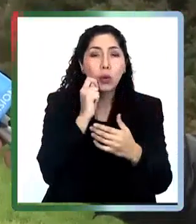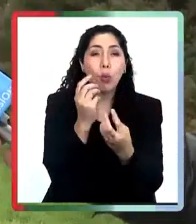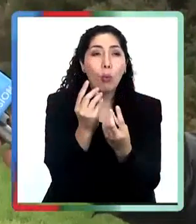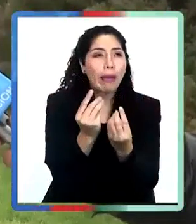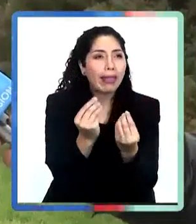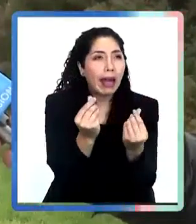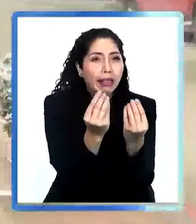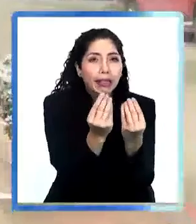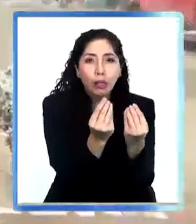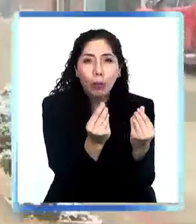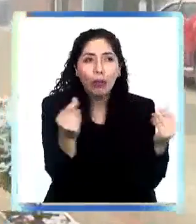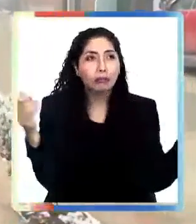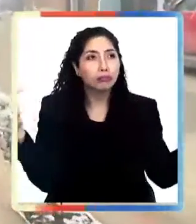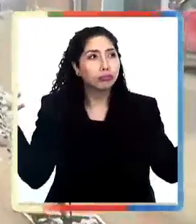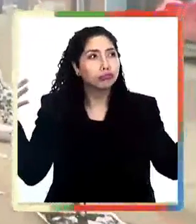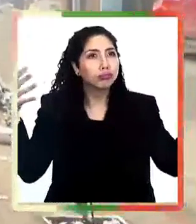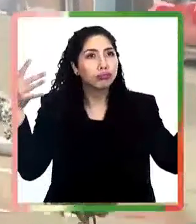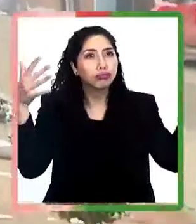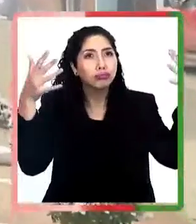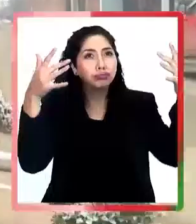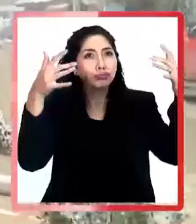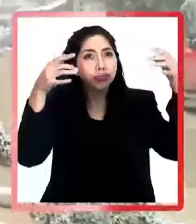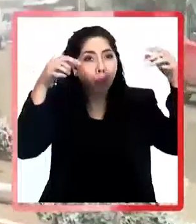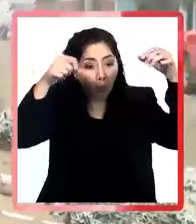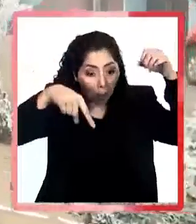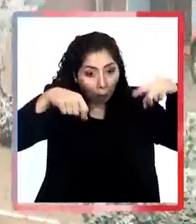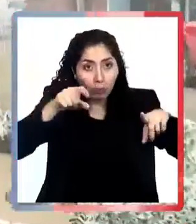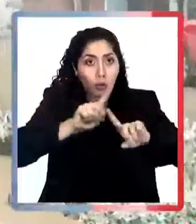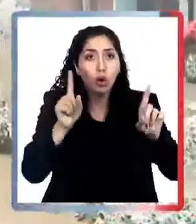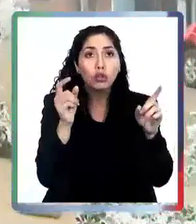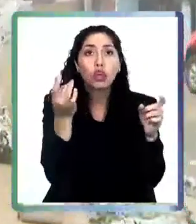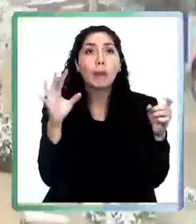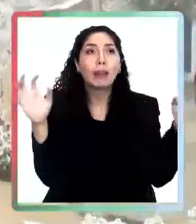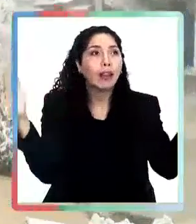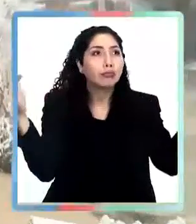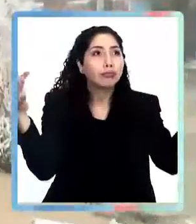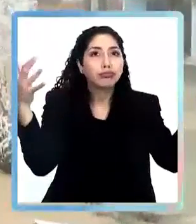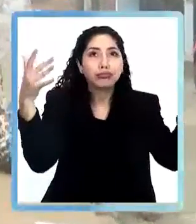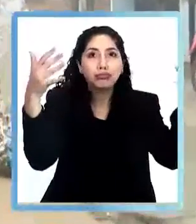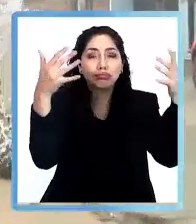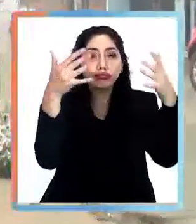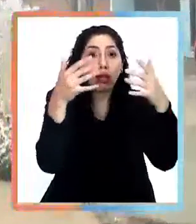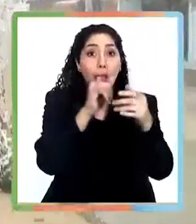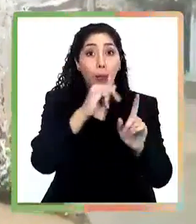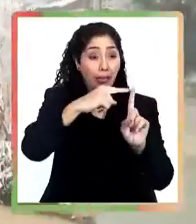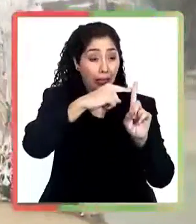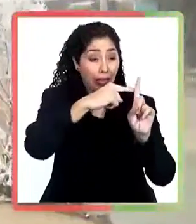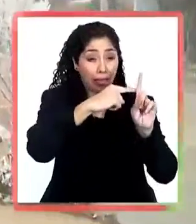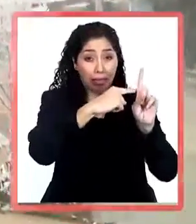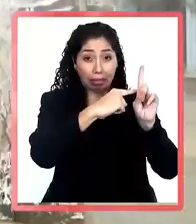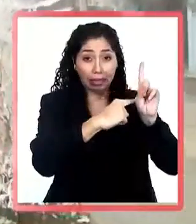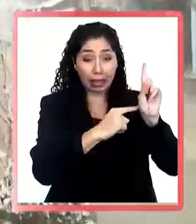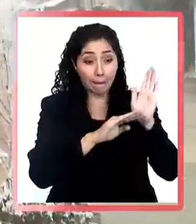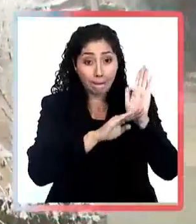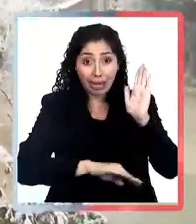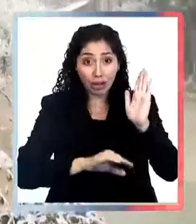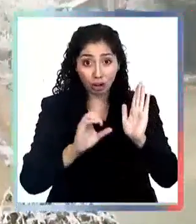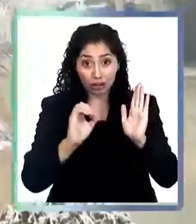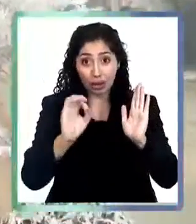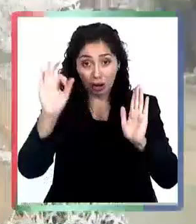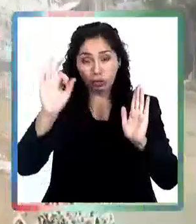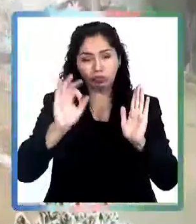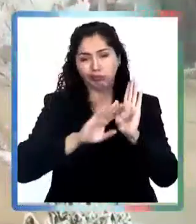humedad en suspensión que no caen al suelo porque son gotitas muy finas pero cuando la temperatura es bajo cero sobre todo cuatro